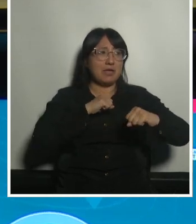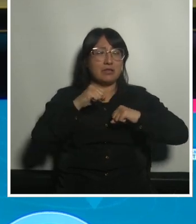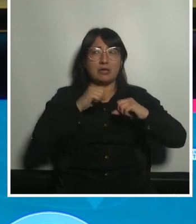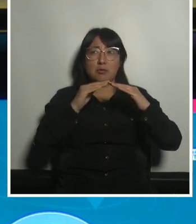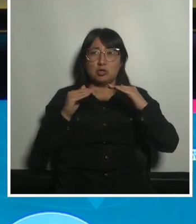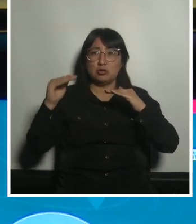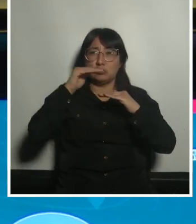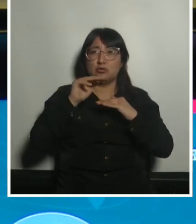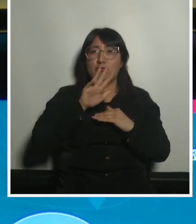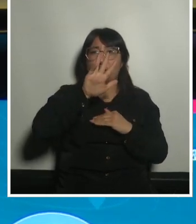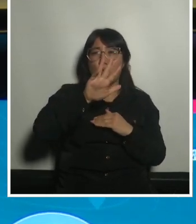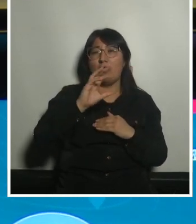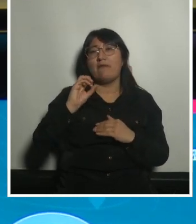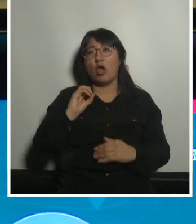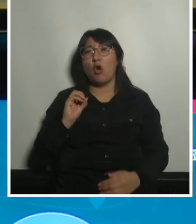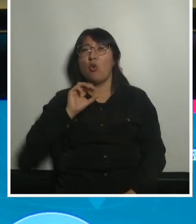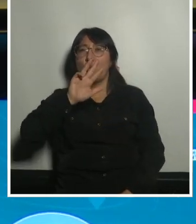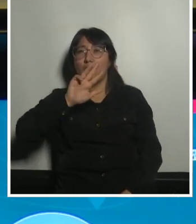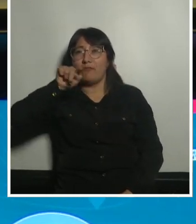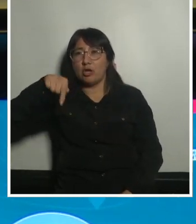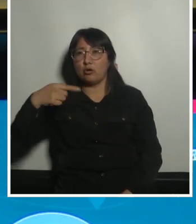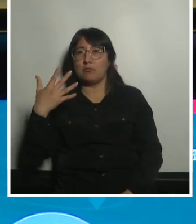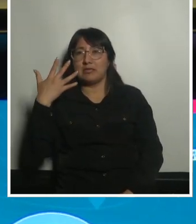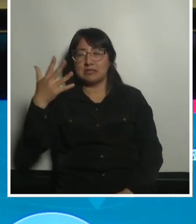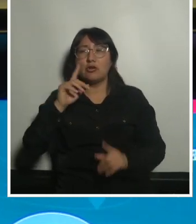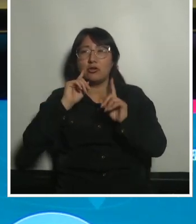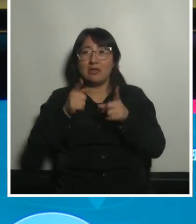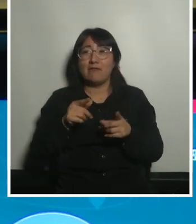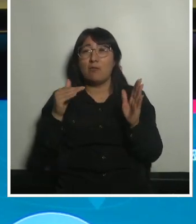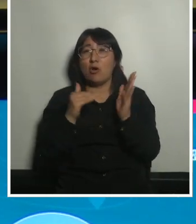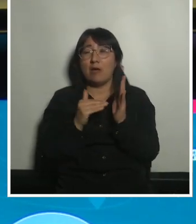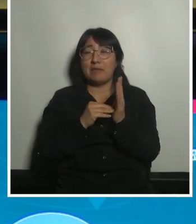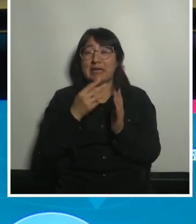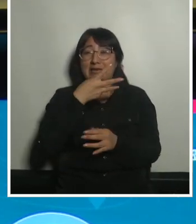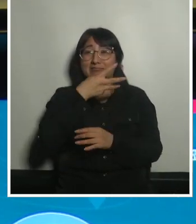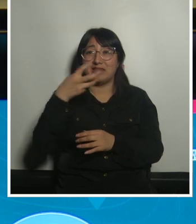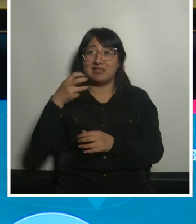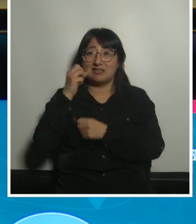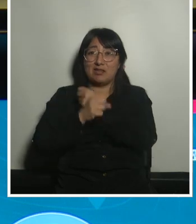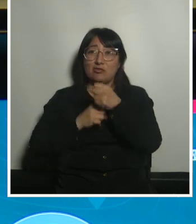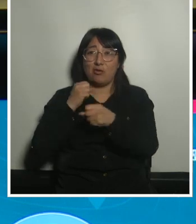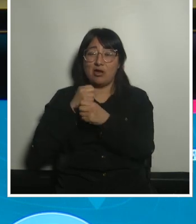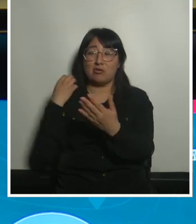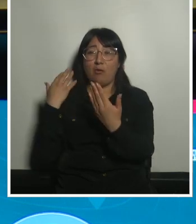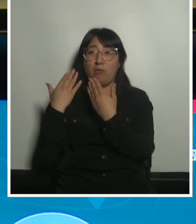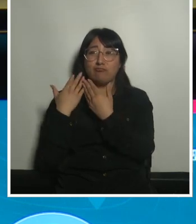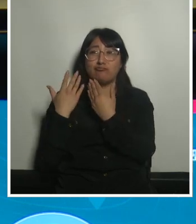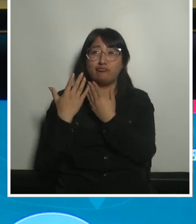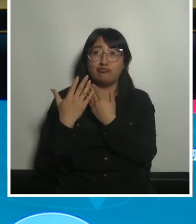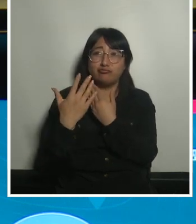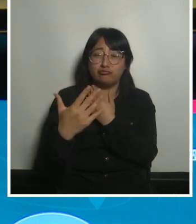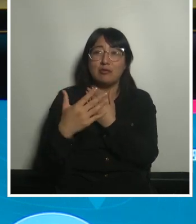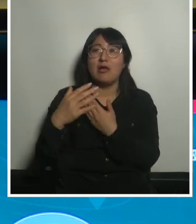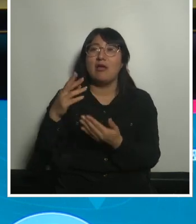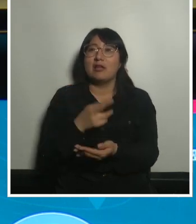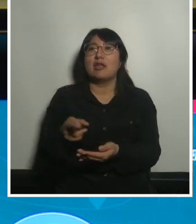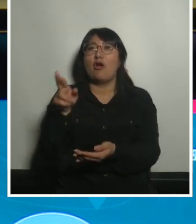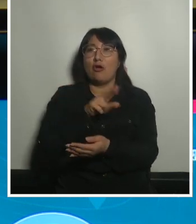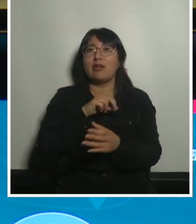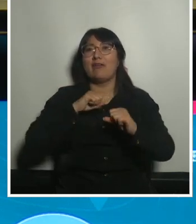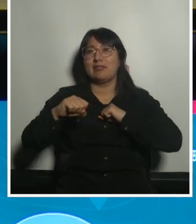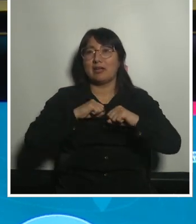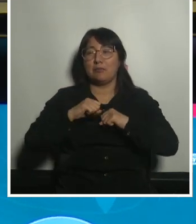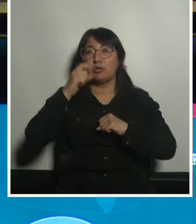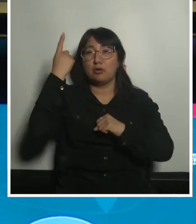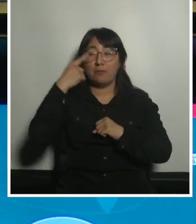sobre 9, 9,5 debemos esperar 300 años para que pueda volver a ocurrir un terremoto como ese. Pero cada región en el